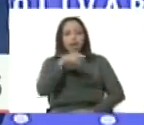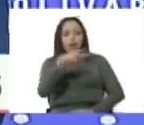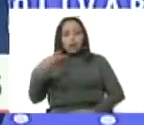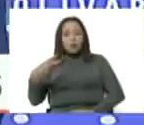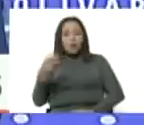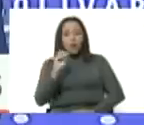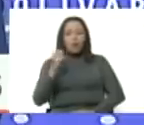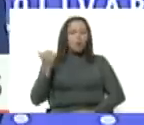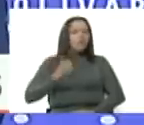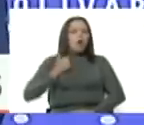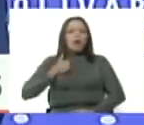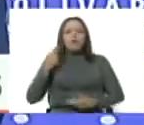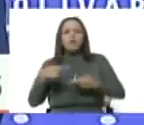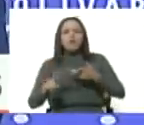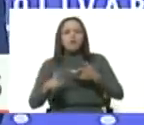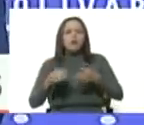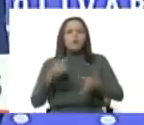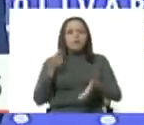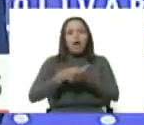o cualquier otra criptomoneda.